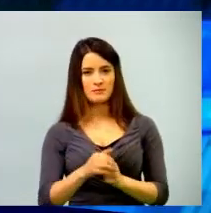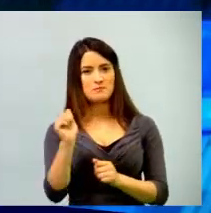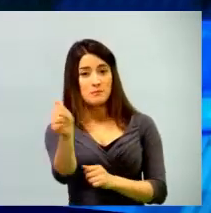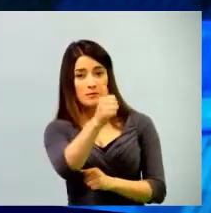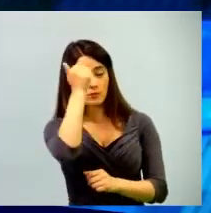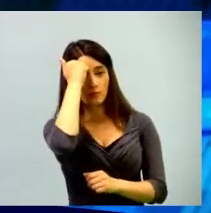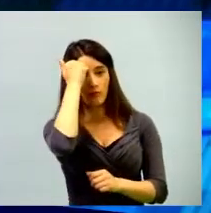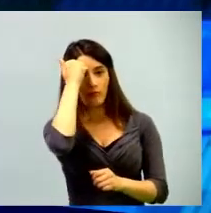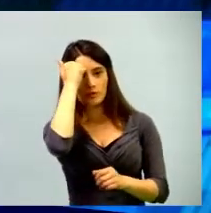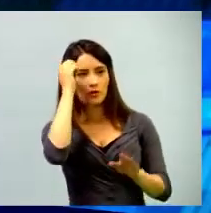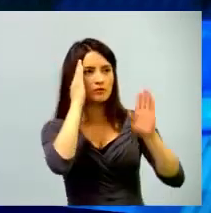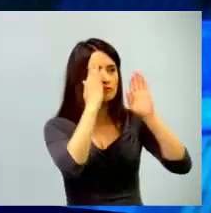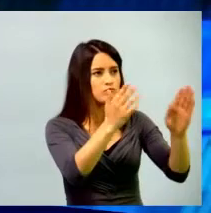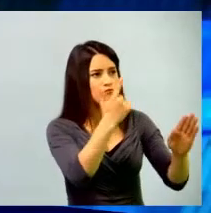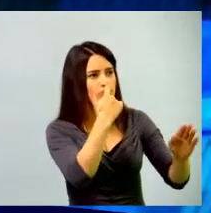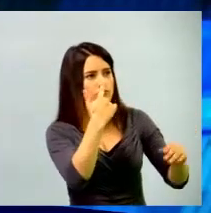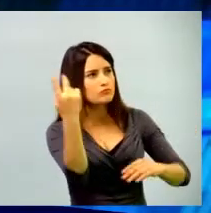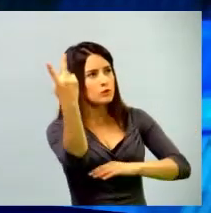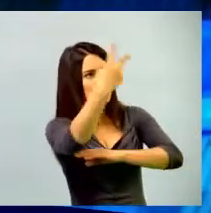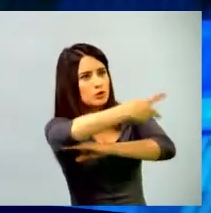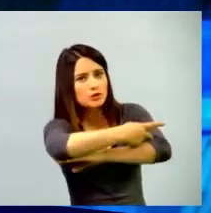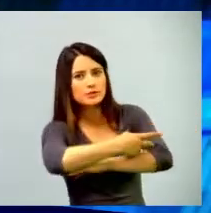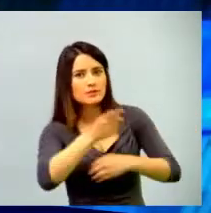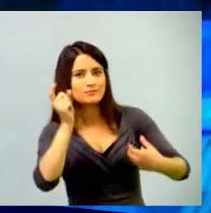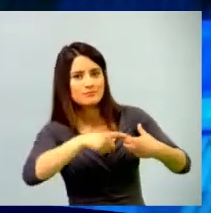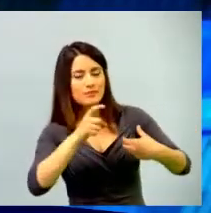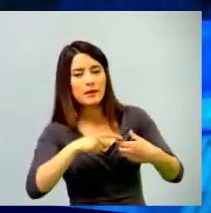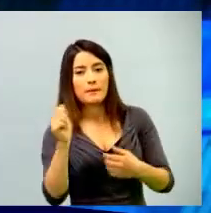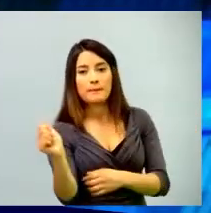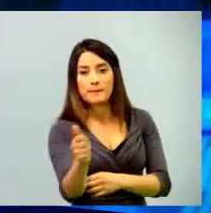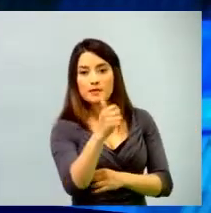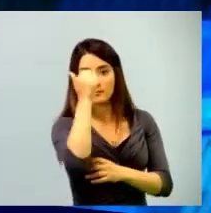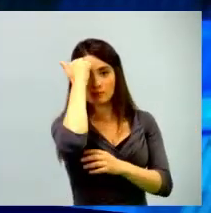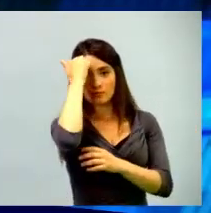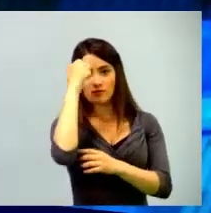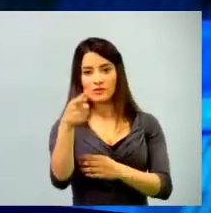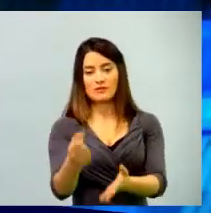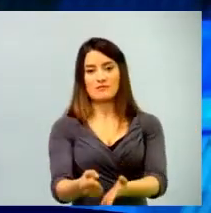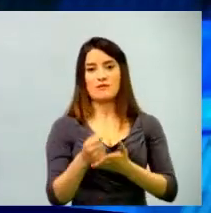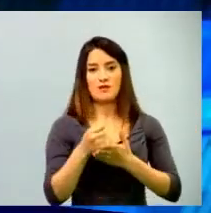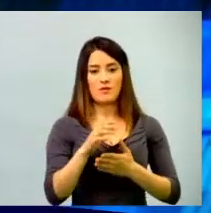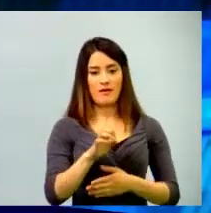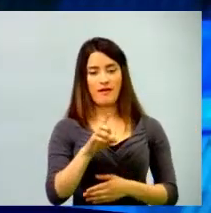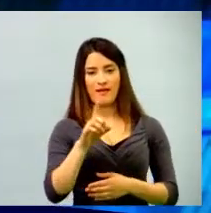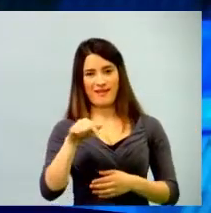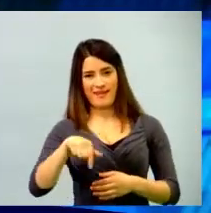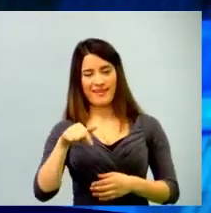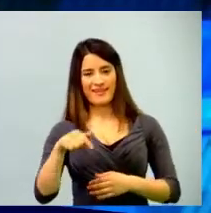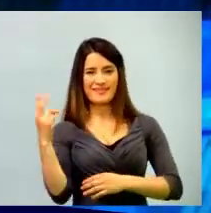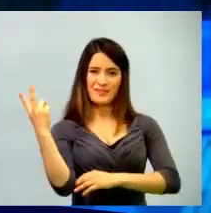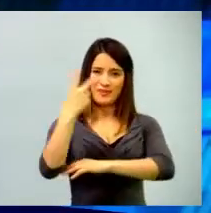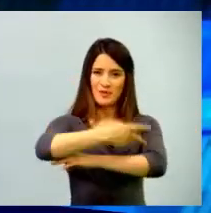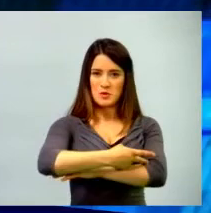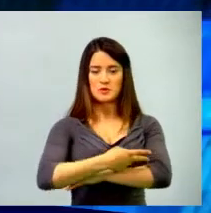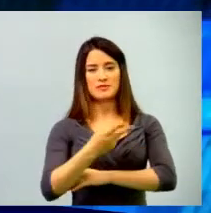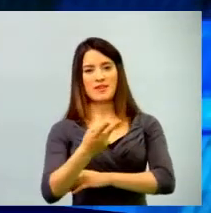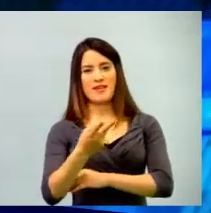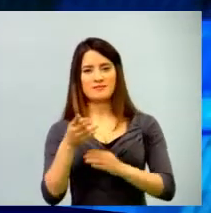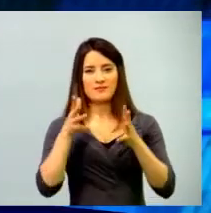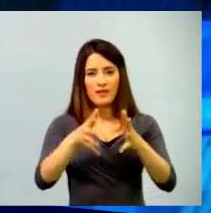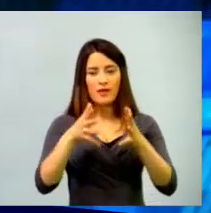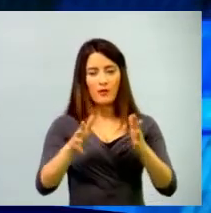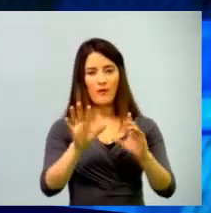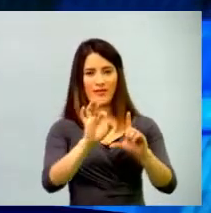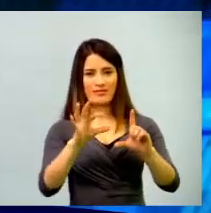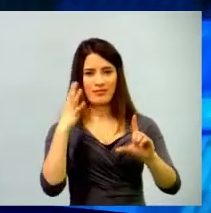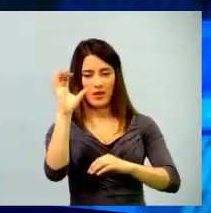estuvieron pendientes de este evento, porque ustedes son los que hicieron grande a Educa Digital Colombia 2016. Darles